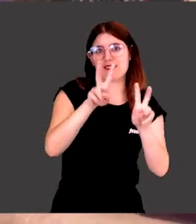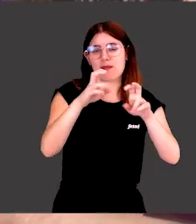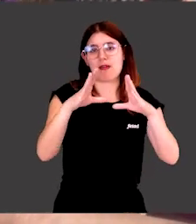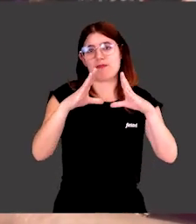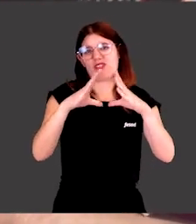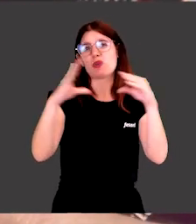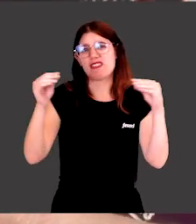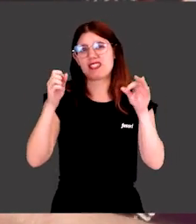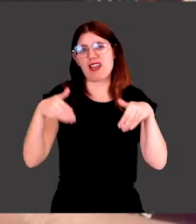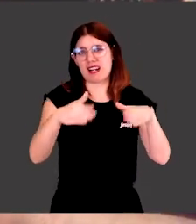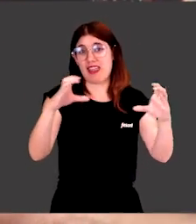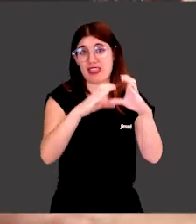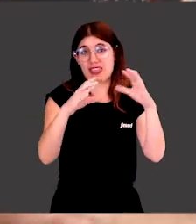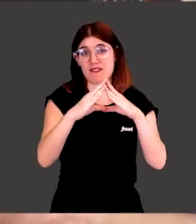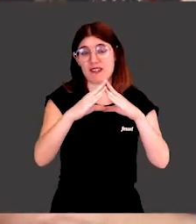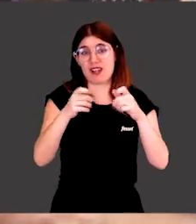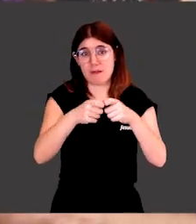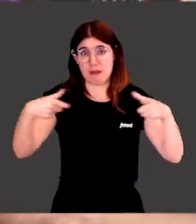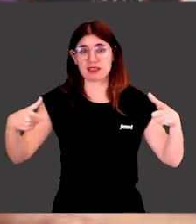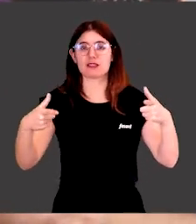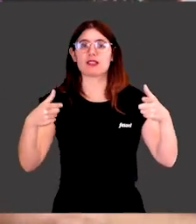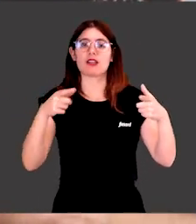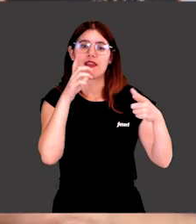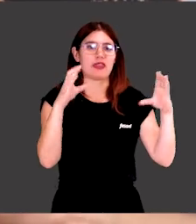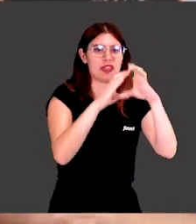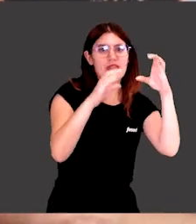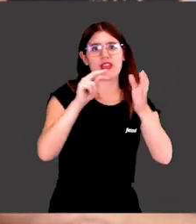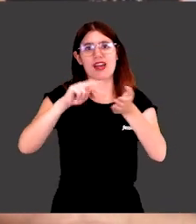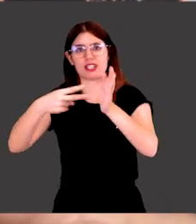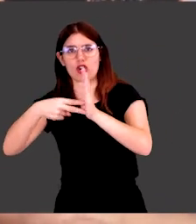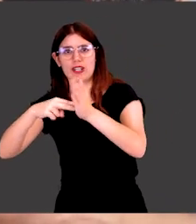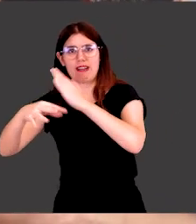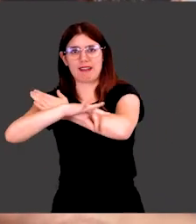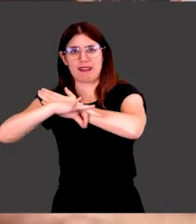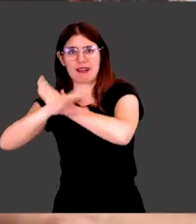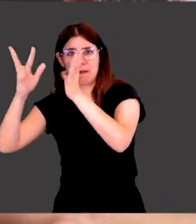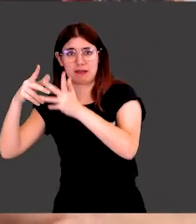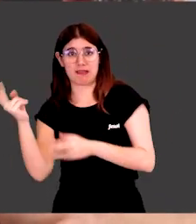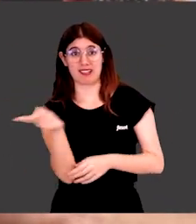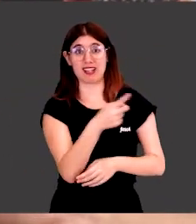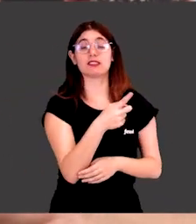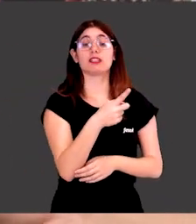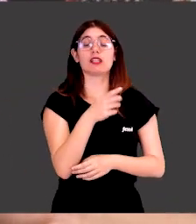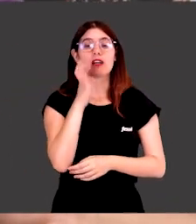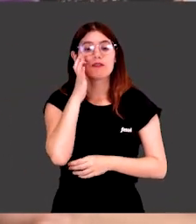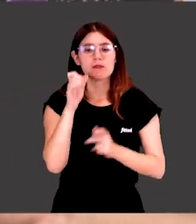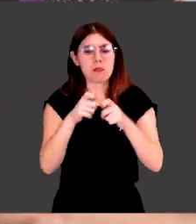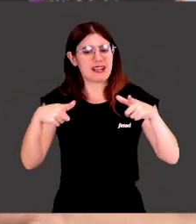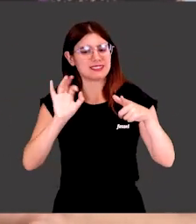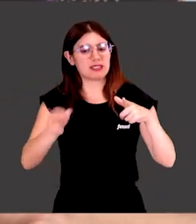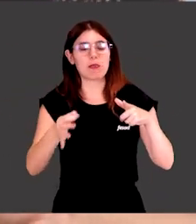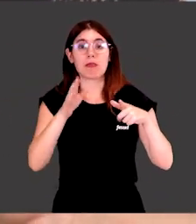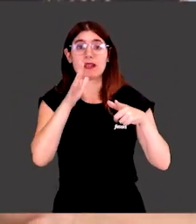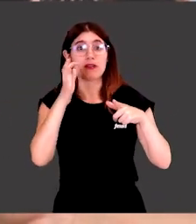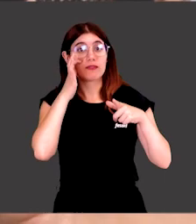interesaban por carreras un poco científicas, lo que llamamos STEM, de ciencia, tecnología, ingeniería y matemáticas, estamos